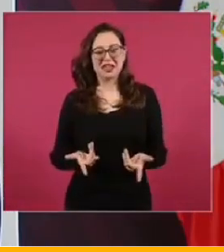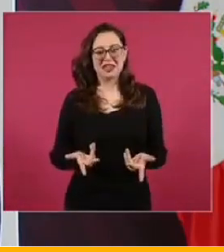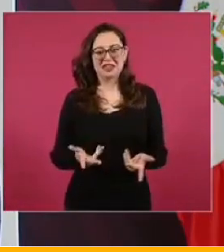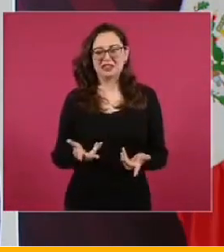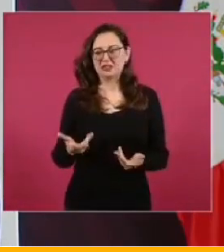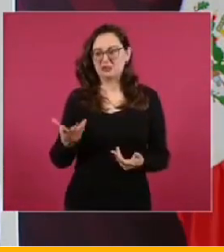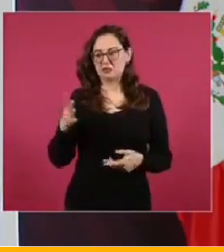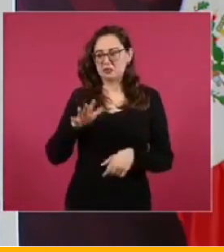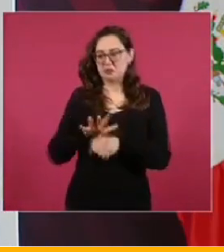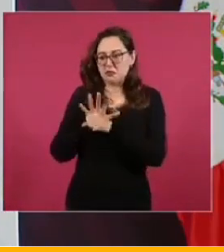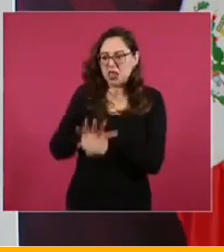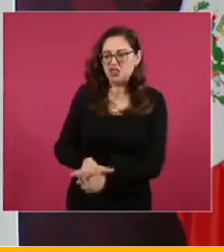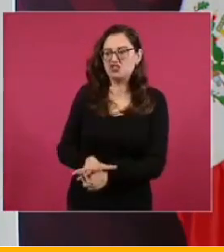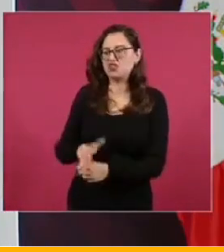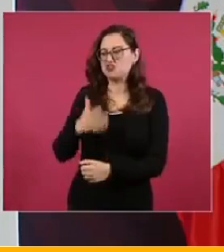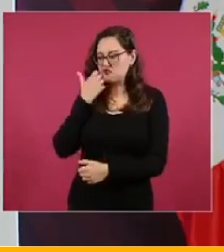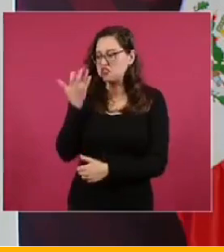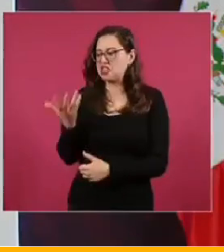chantajista,